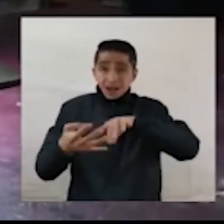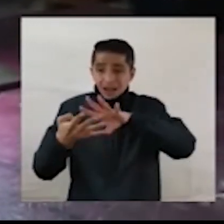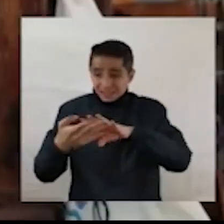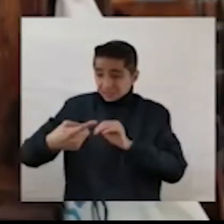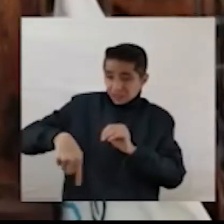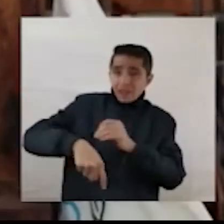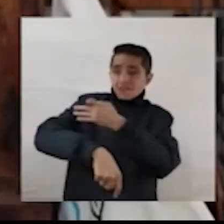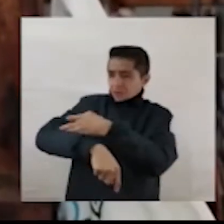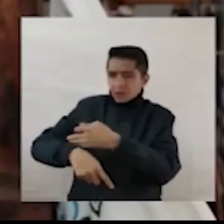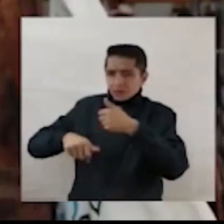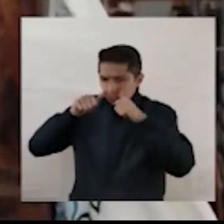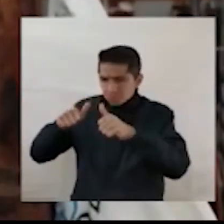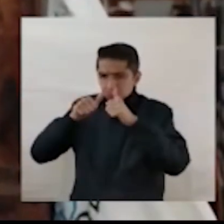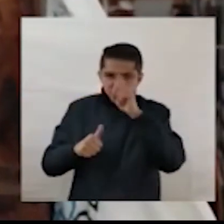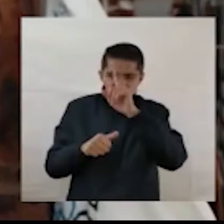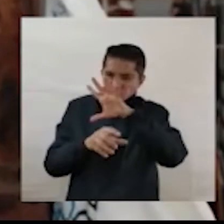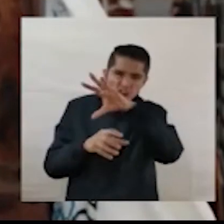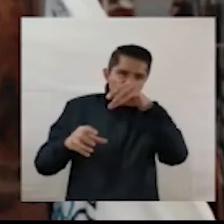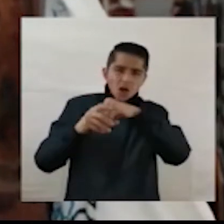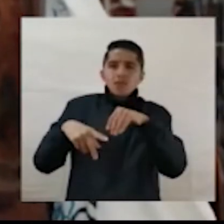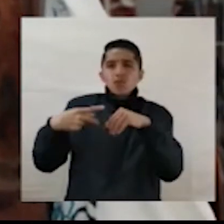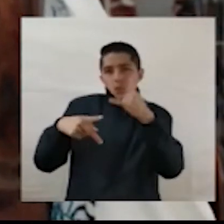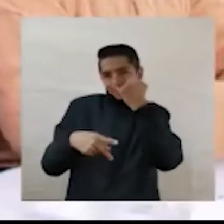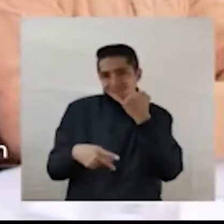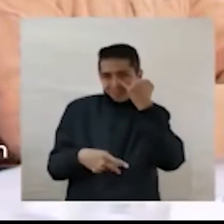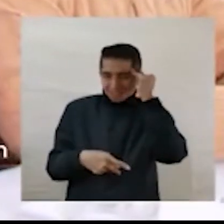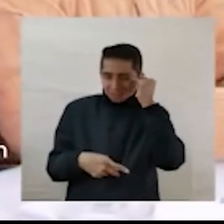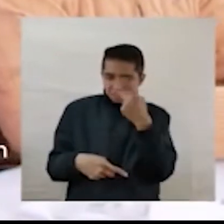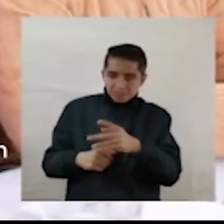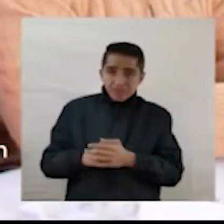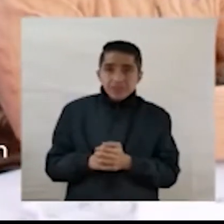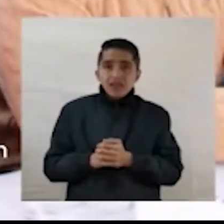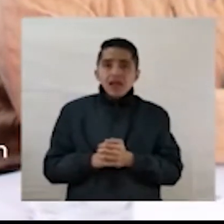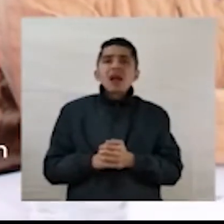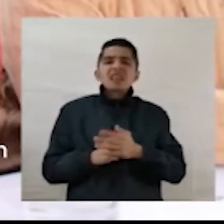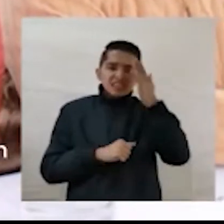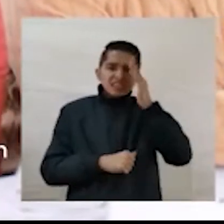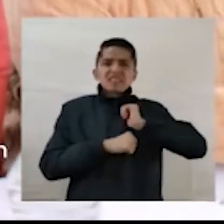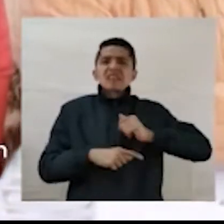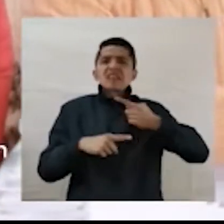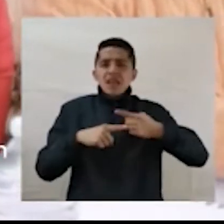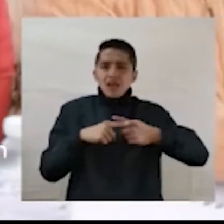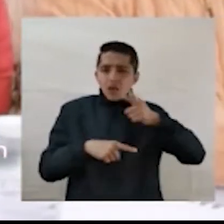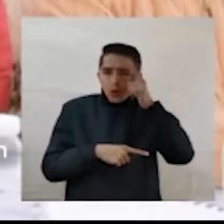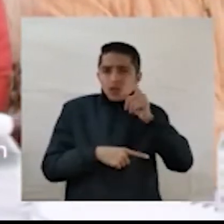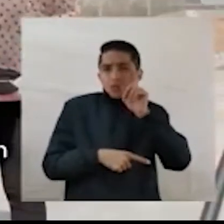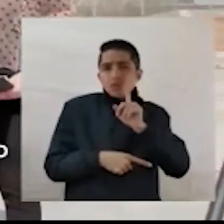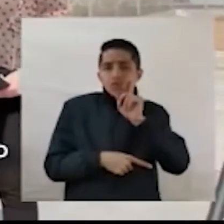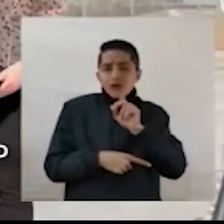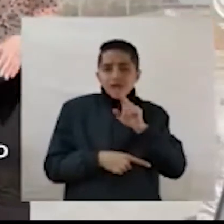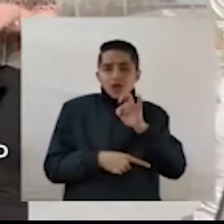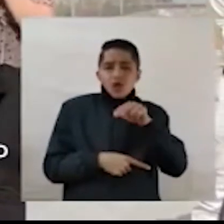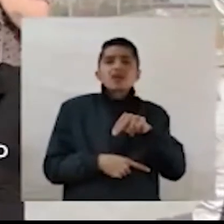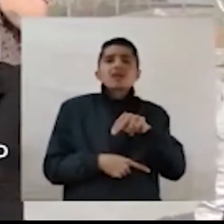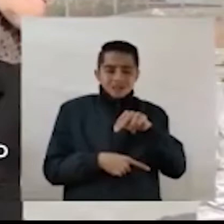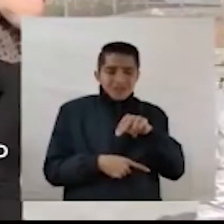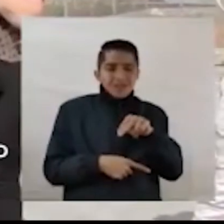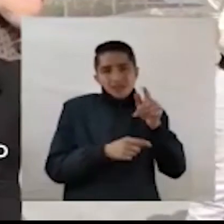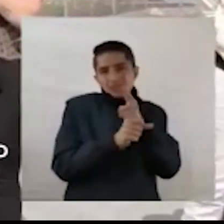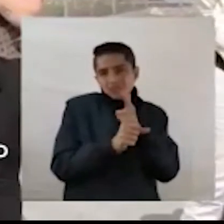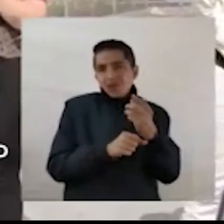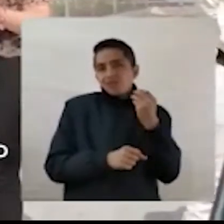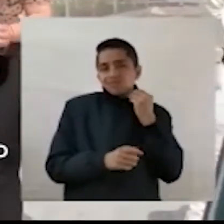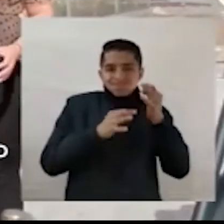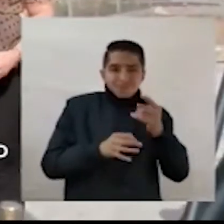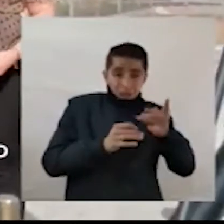de comunicarse en su lengua puedan conocer y defenderse en el proceso que están enfrentando hasta este día el sistema penitenciario en michoacán